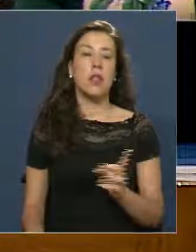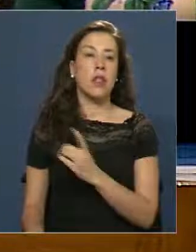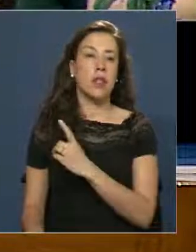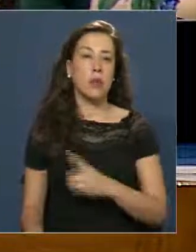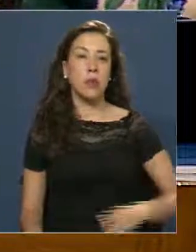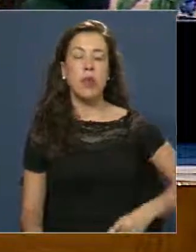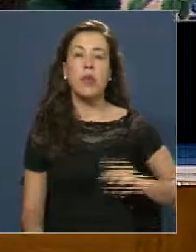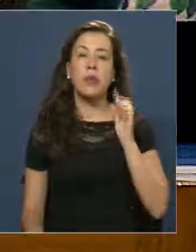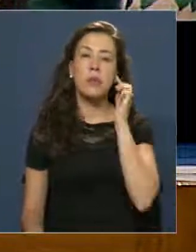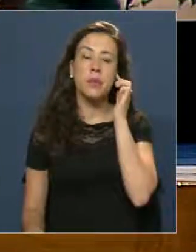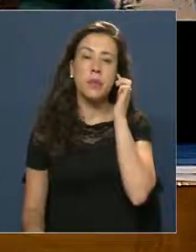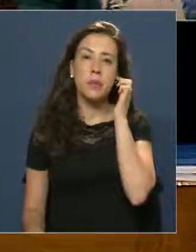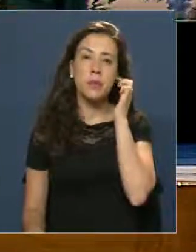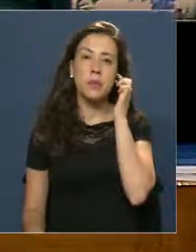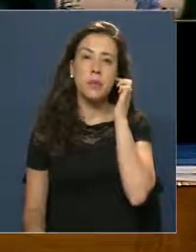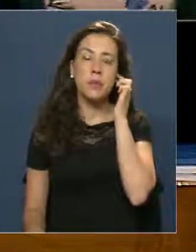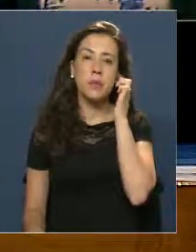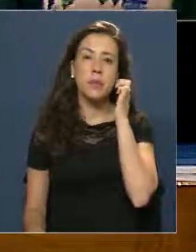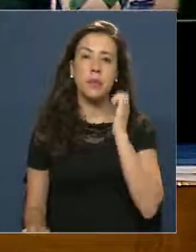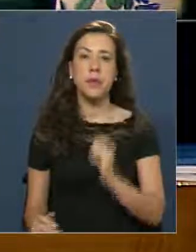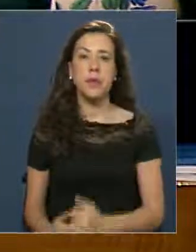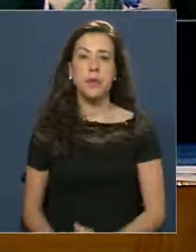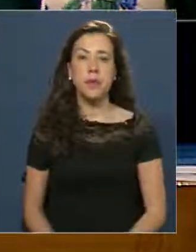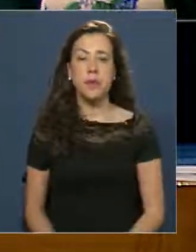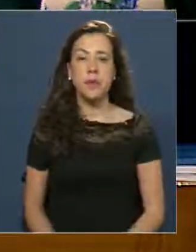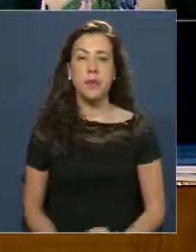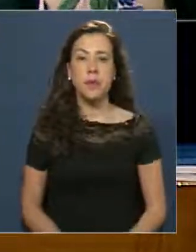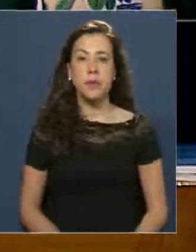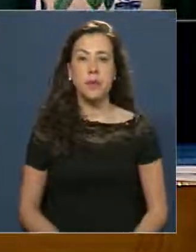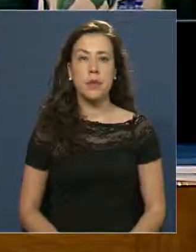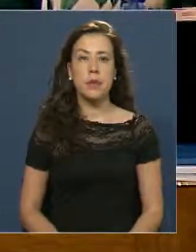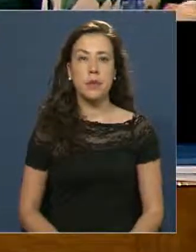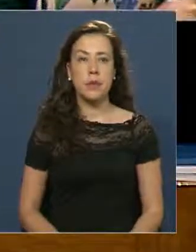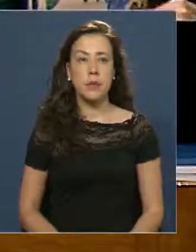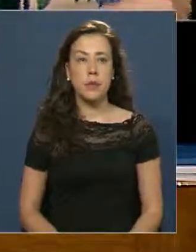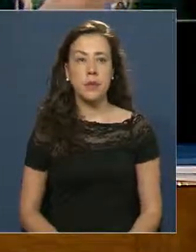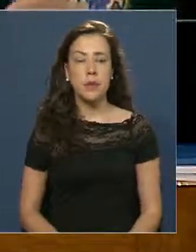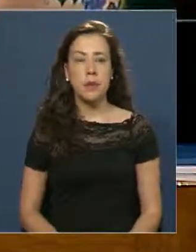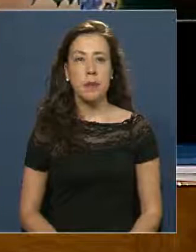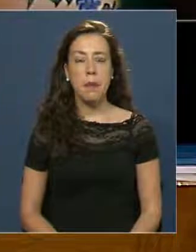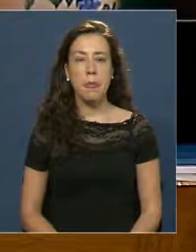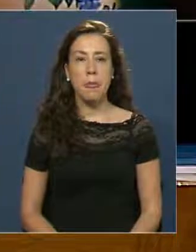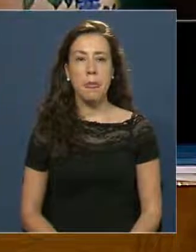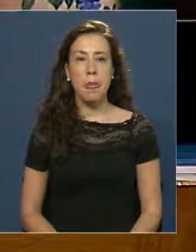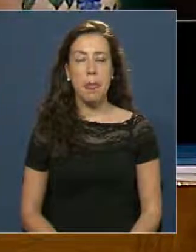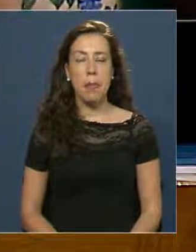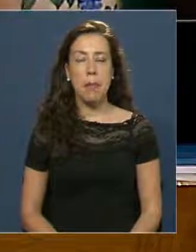diputados. En votación. En votación.